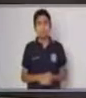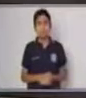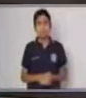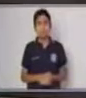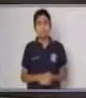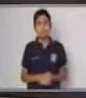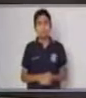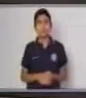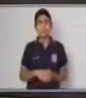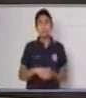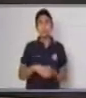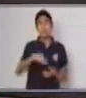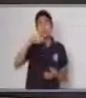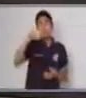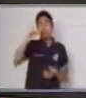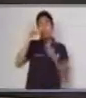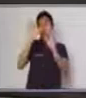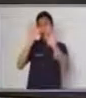La tabla del 2 es